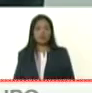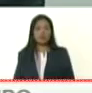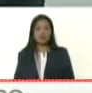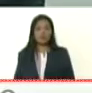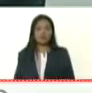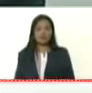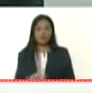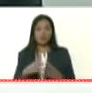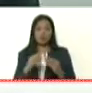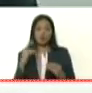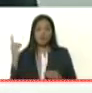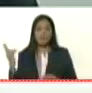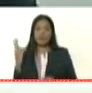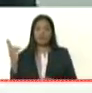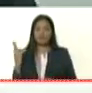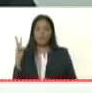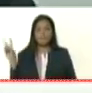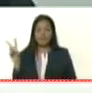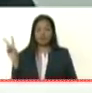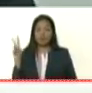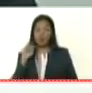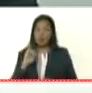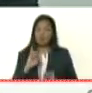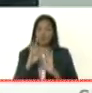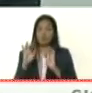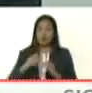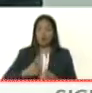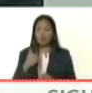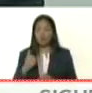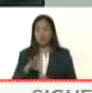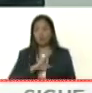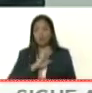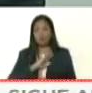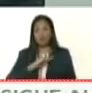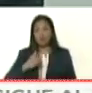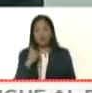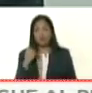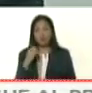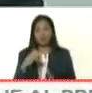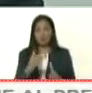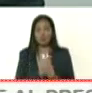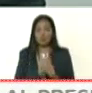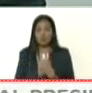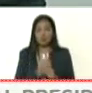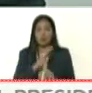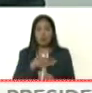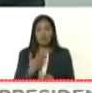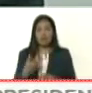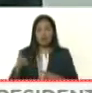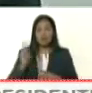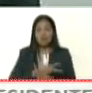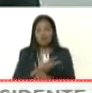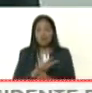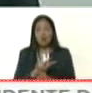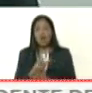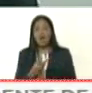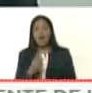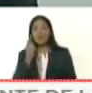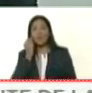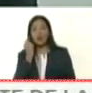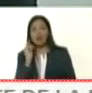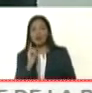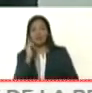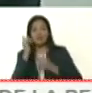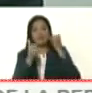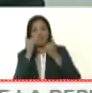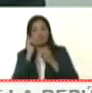Venezuela a ese señor gritando como loco cuando la misma policía de Cúcuta lo capturó cuando intentó violar a una mujer en esa